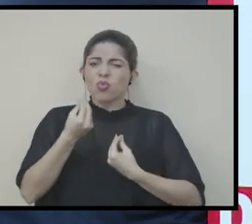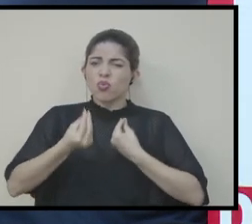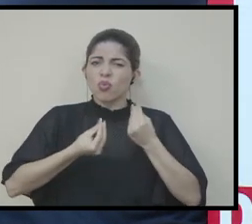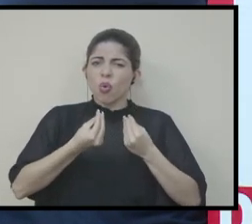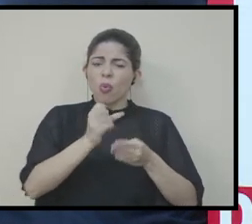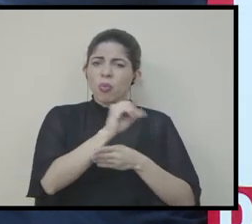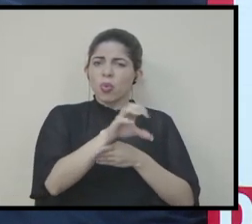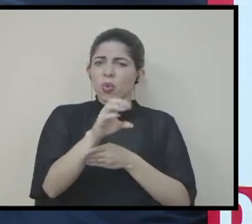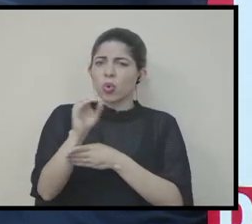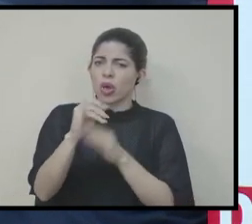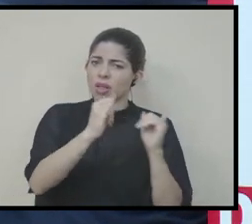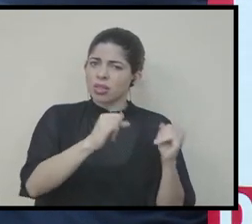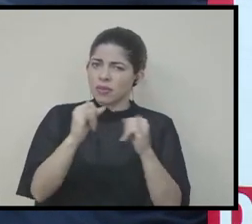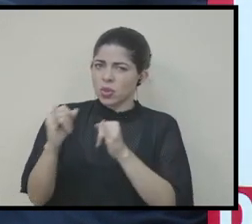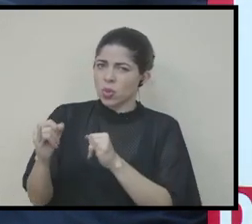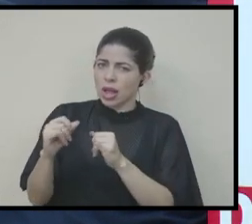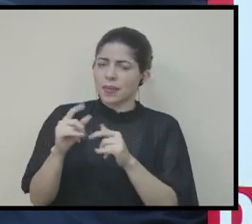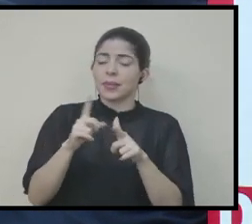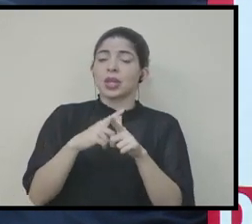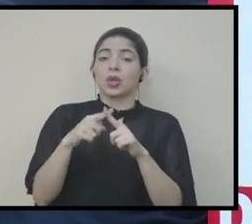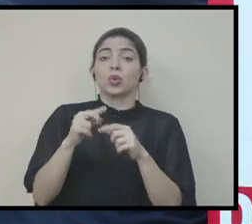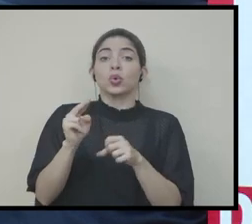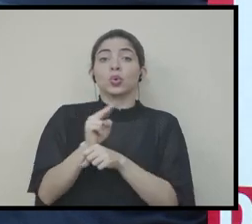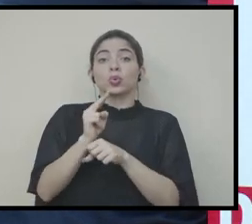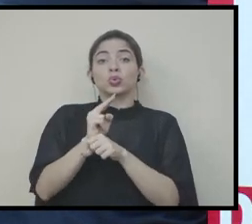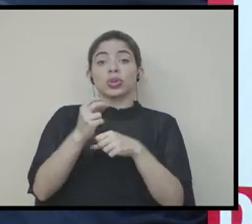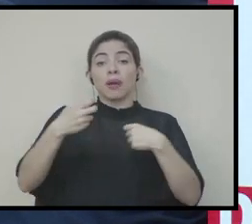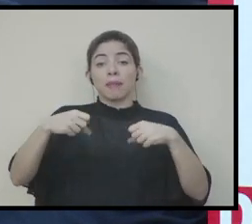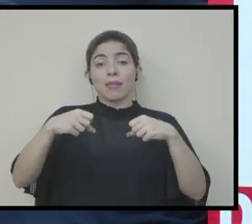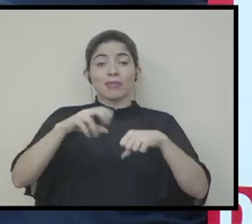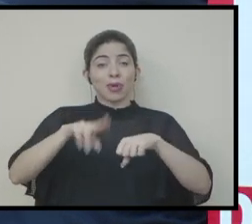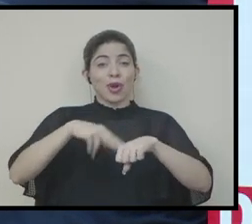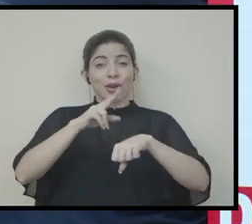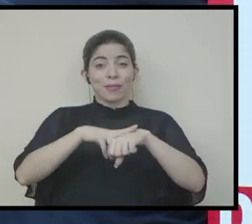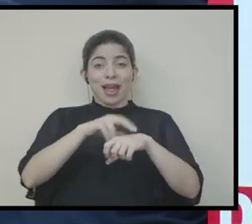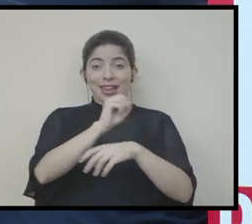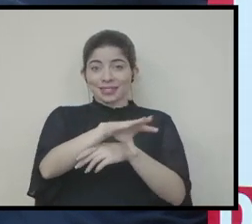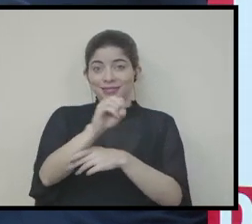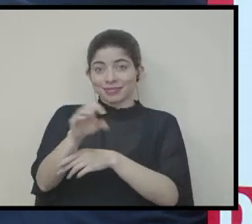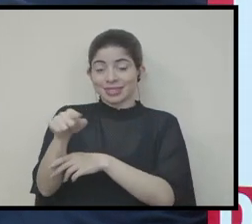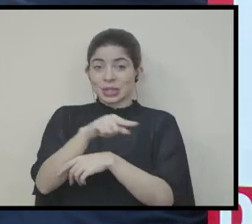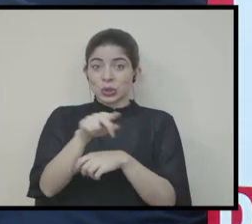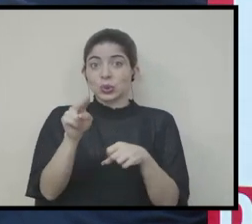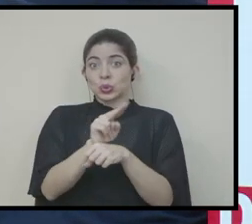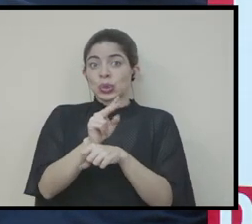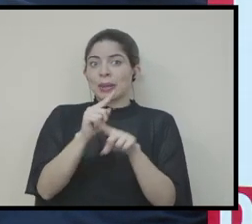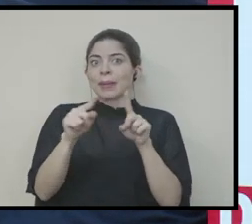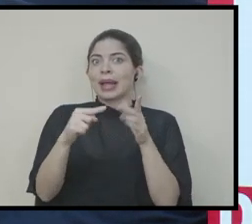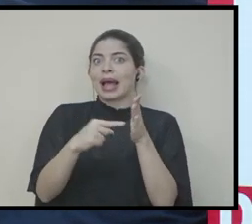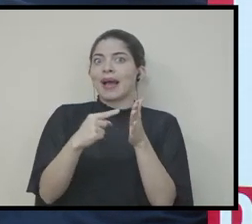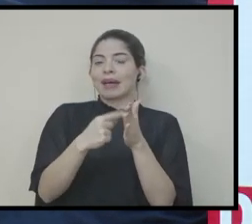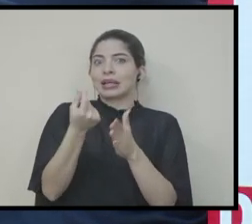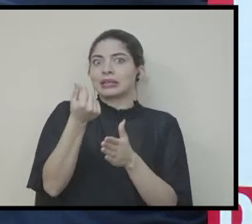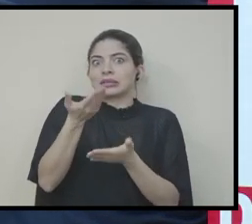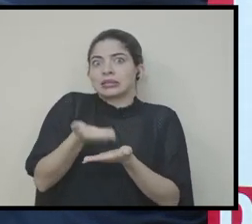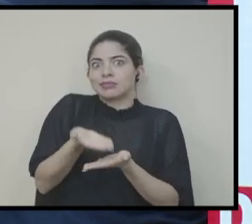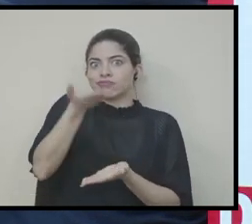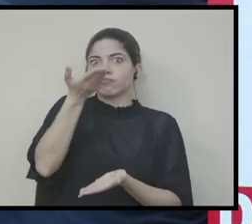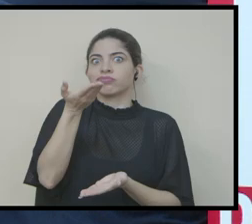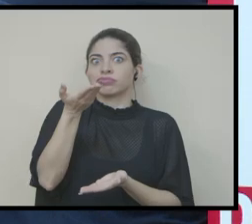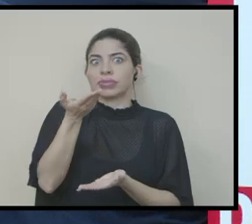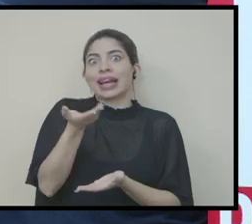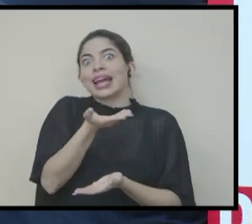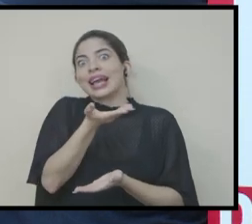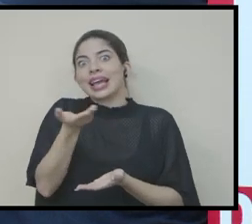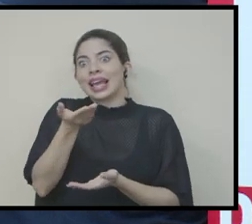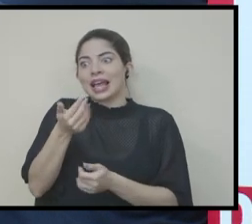entrega. Utilizar los mensajeros normales y conocidos, a veces se elevaban el costo más alto que